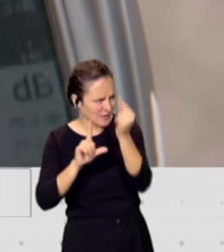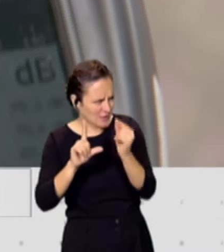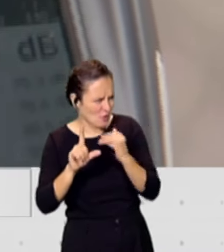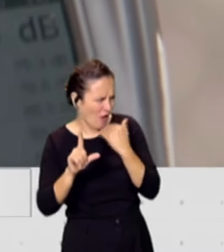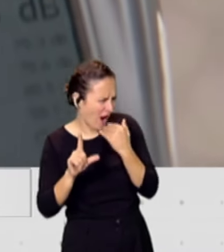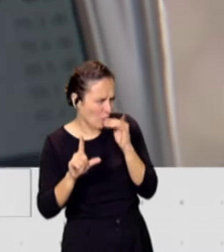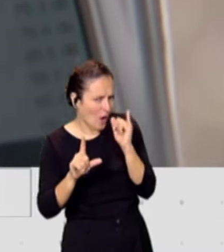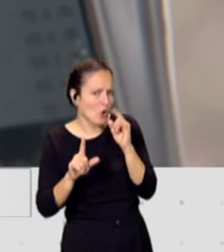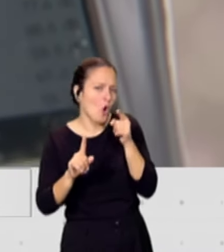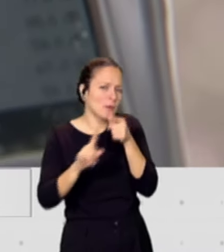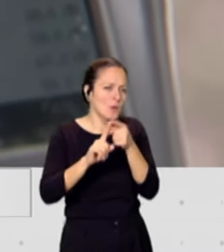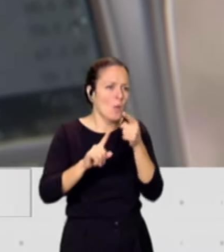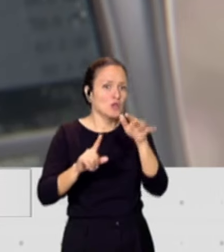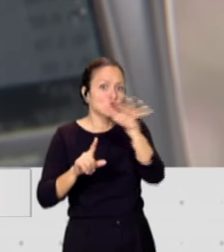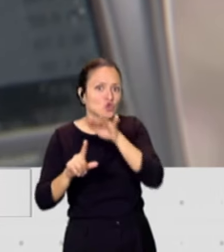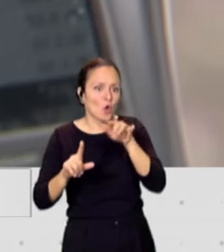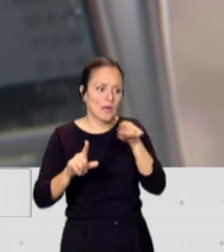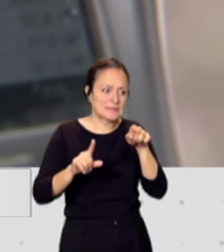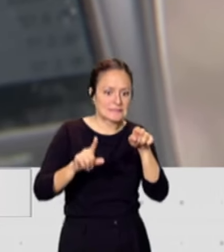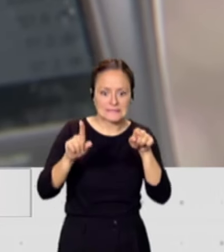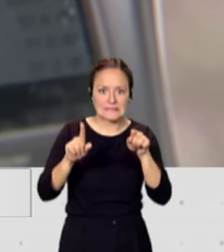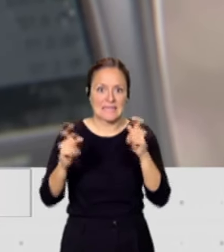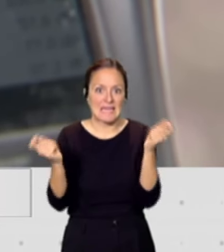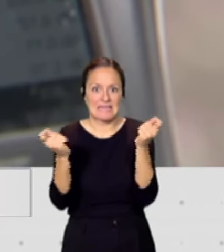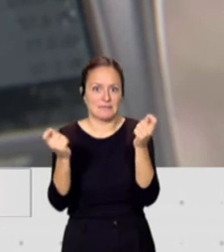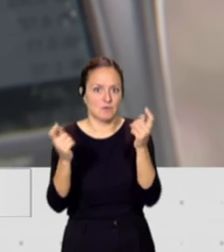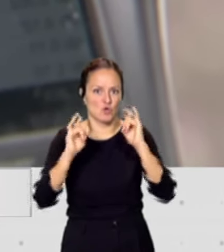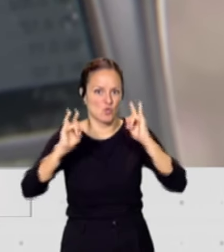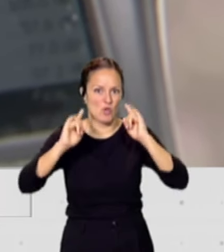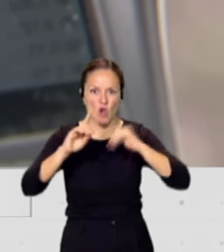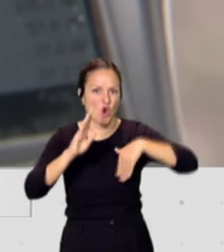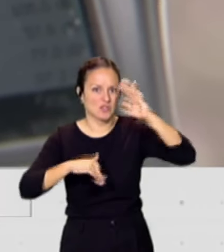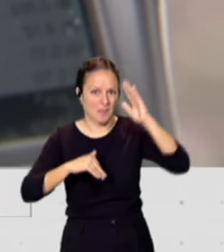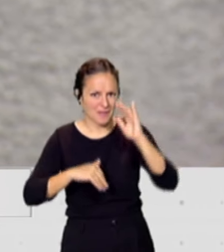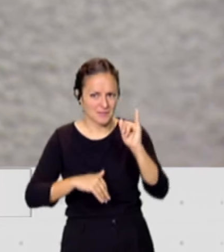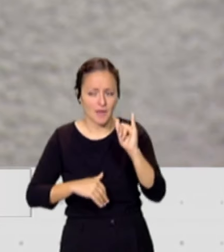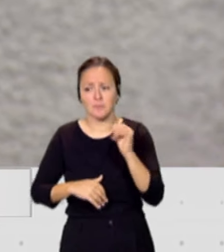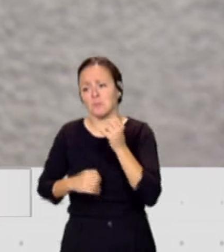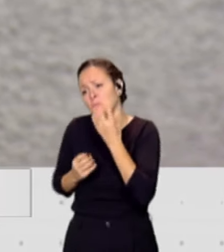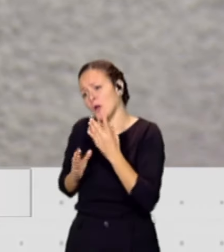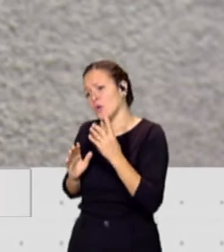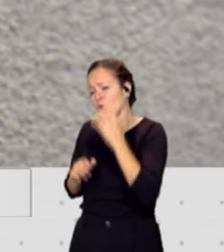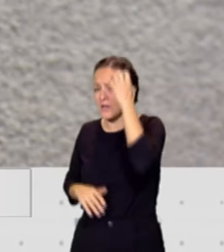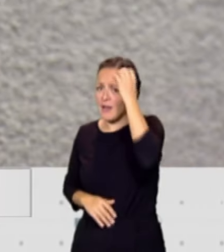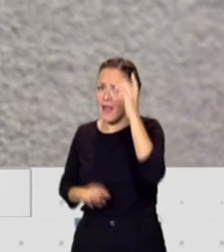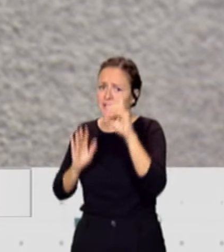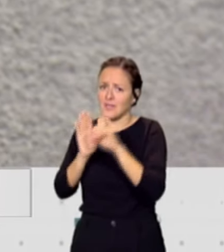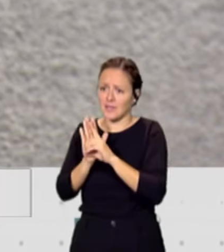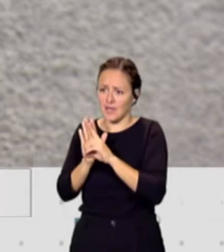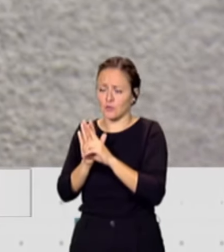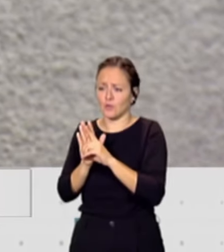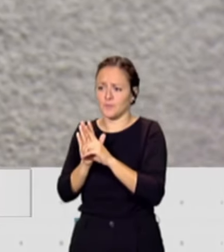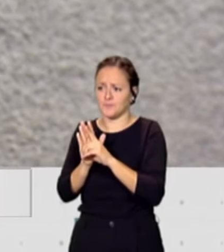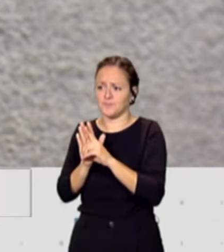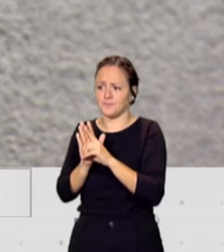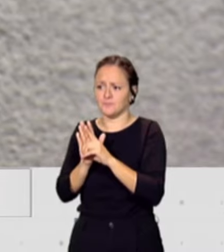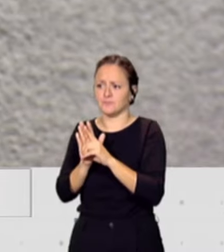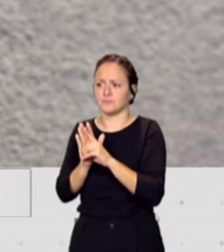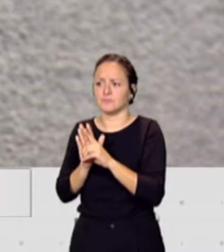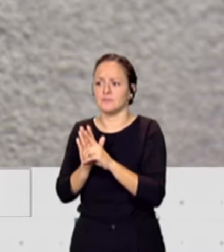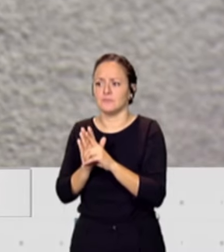esas zonas críticas esos puntos negros más ruidosos bueno Los Reales decretos que que confirman